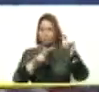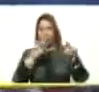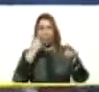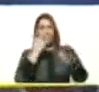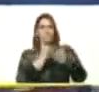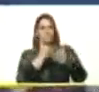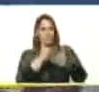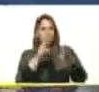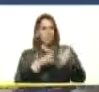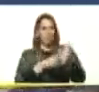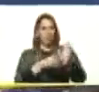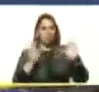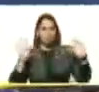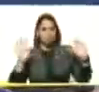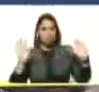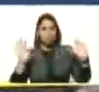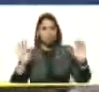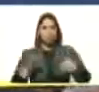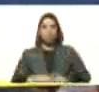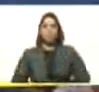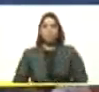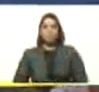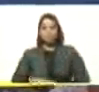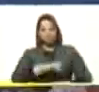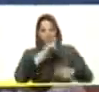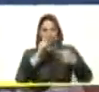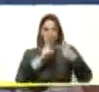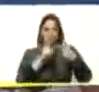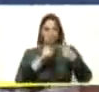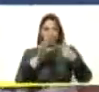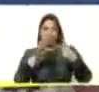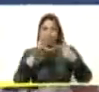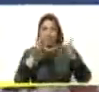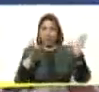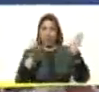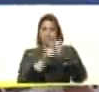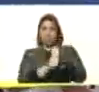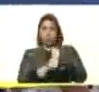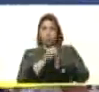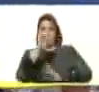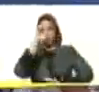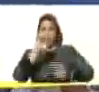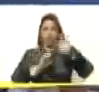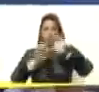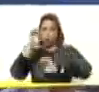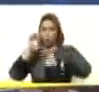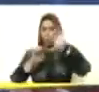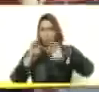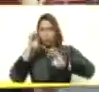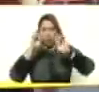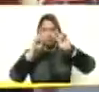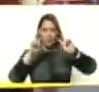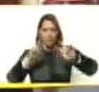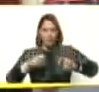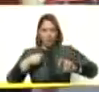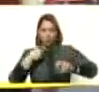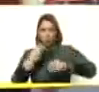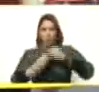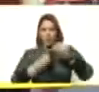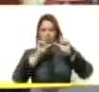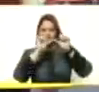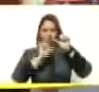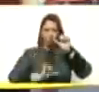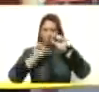es verdad. La segunda R que encontré en esta evaluación que hice con